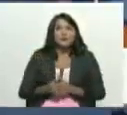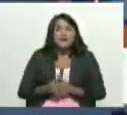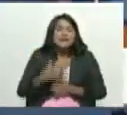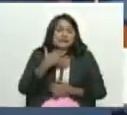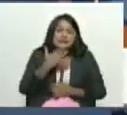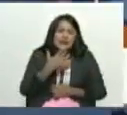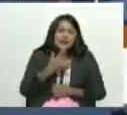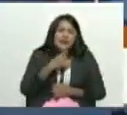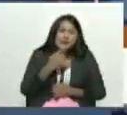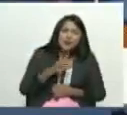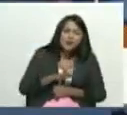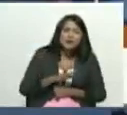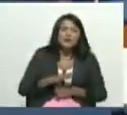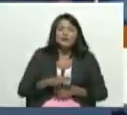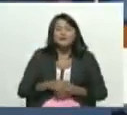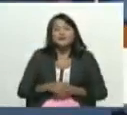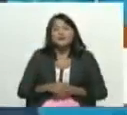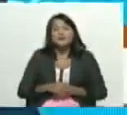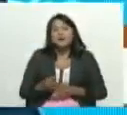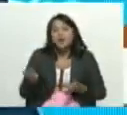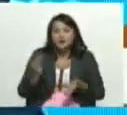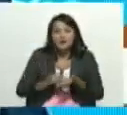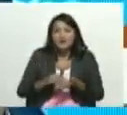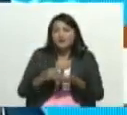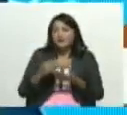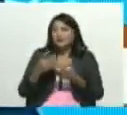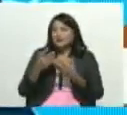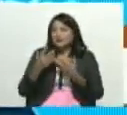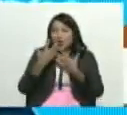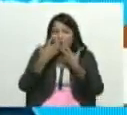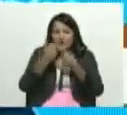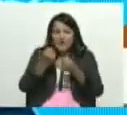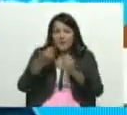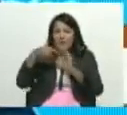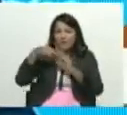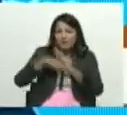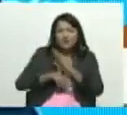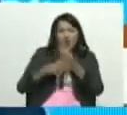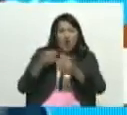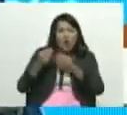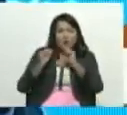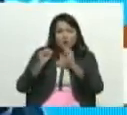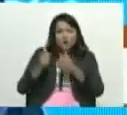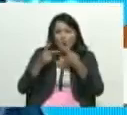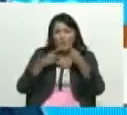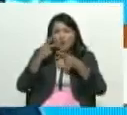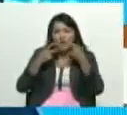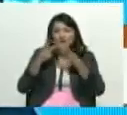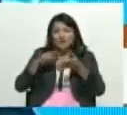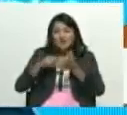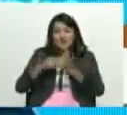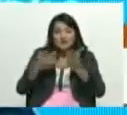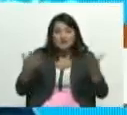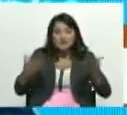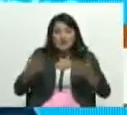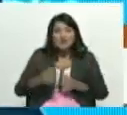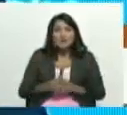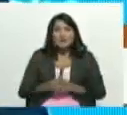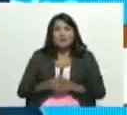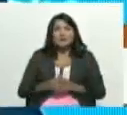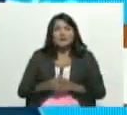Volver al origen de la polis de la política Volver al origen de la esperanza es defender la épica defender el